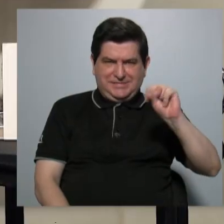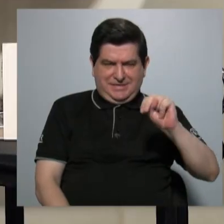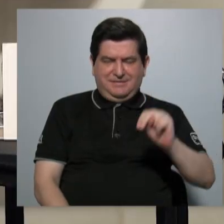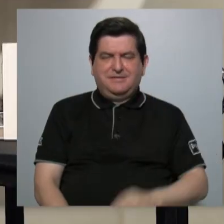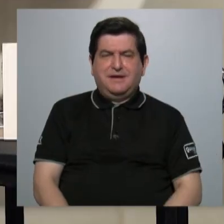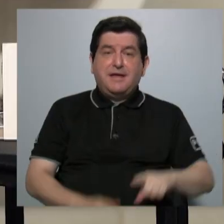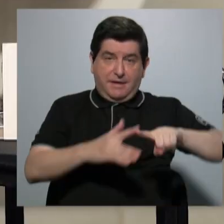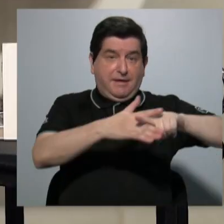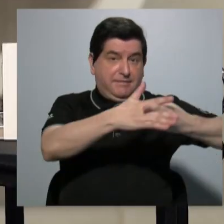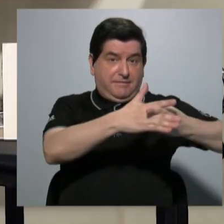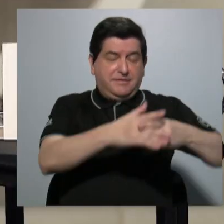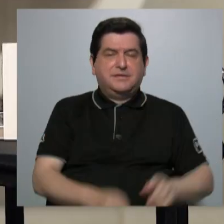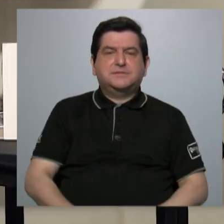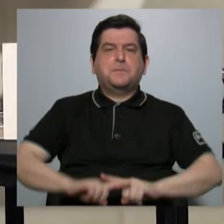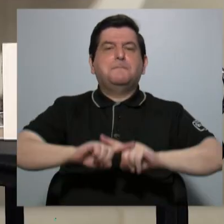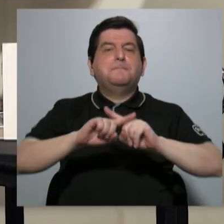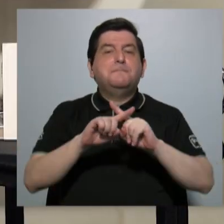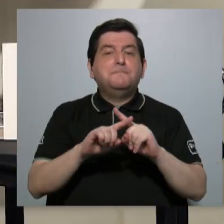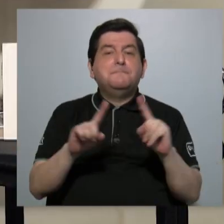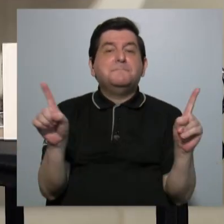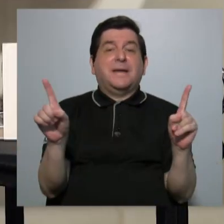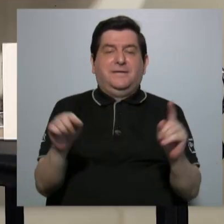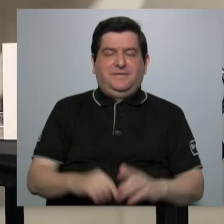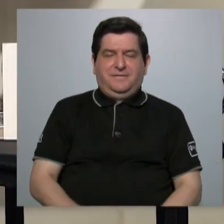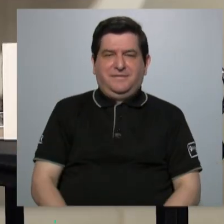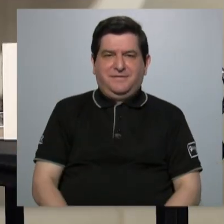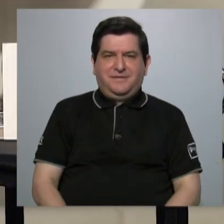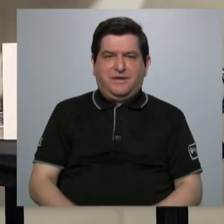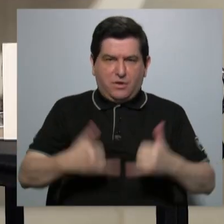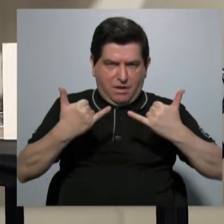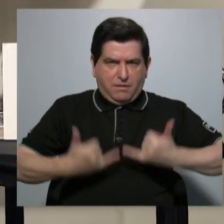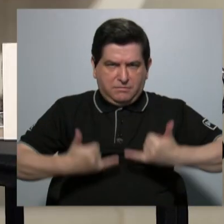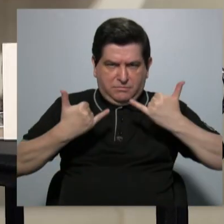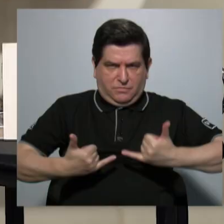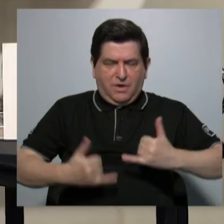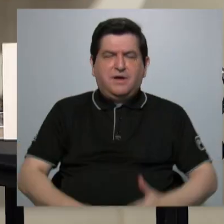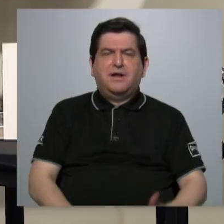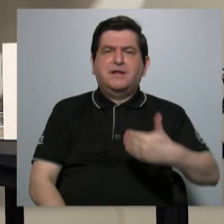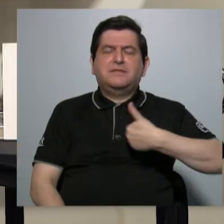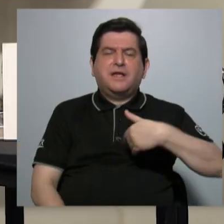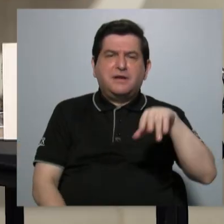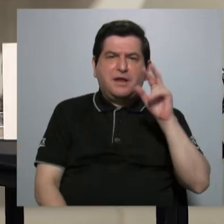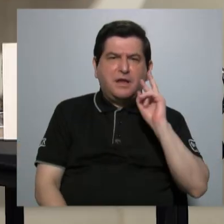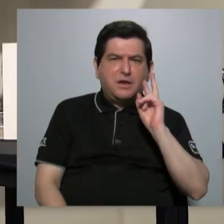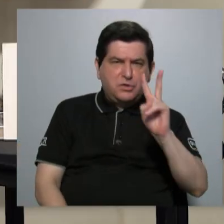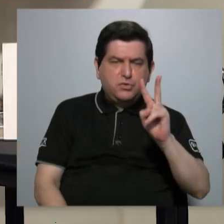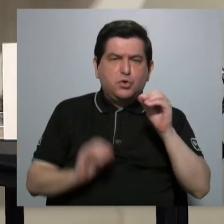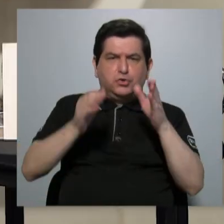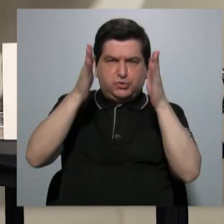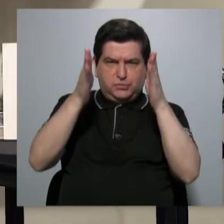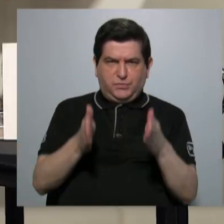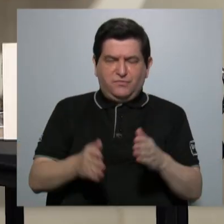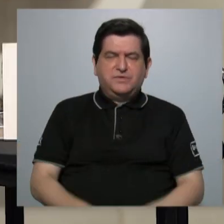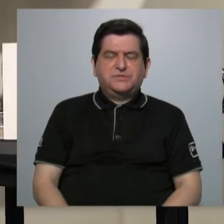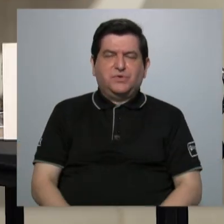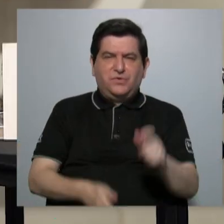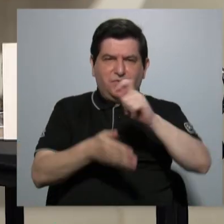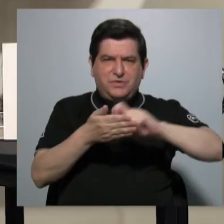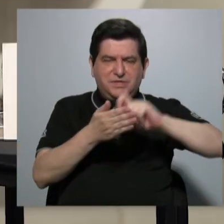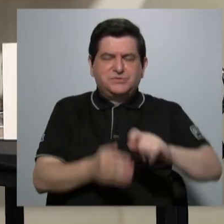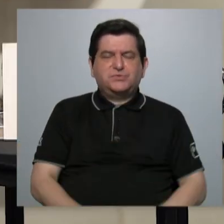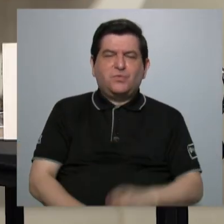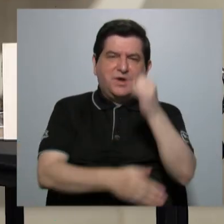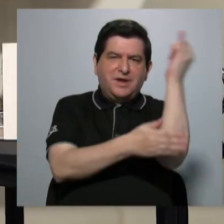sí, al puro principio. Sin embargo, por ejemplo, en este momento tiene 2 profesores de la Escuela de